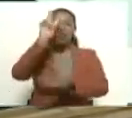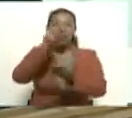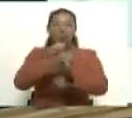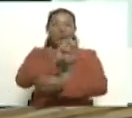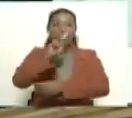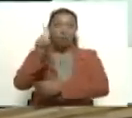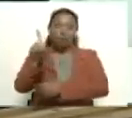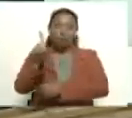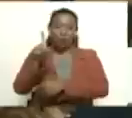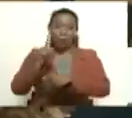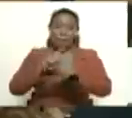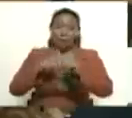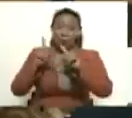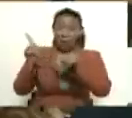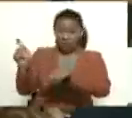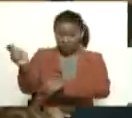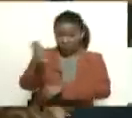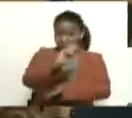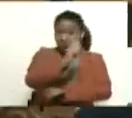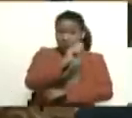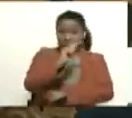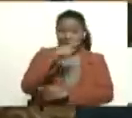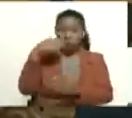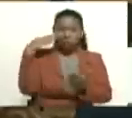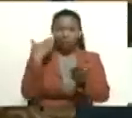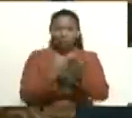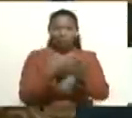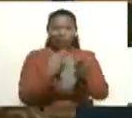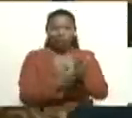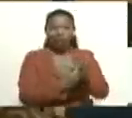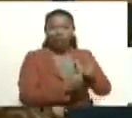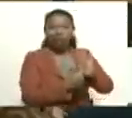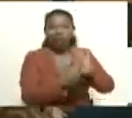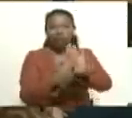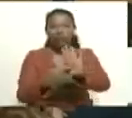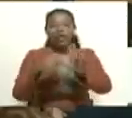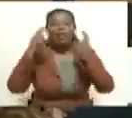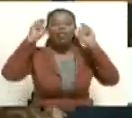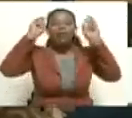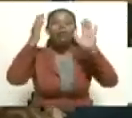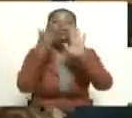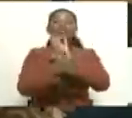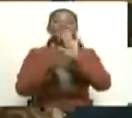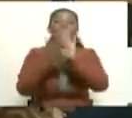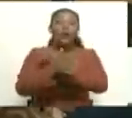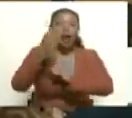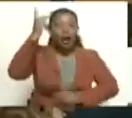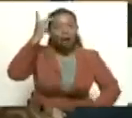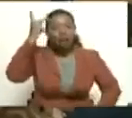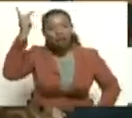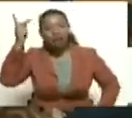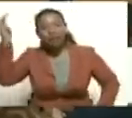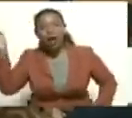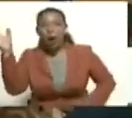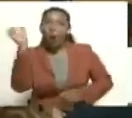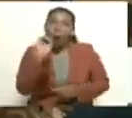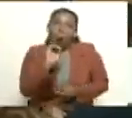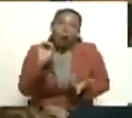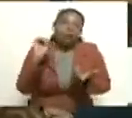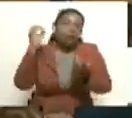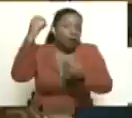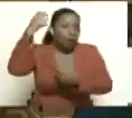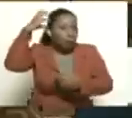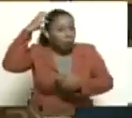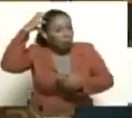Pero esa amnesia lacunar es expresión de una afectación neuropsiquiátrica o un tumor cerebral o un daño cerebral por